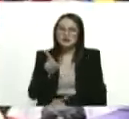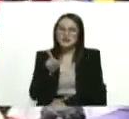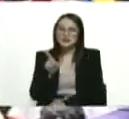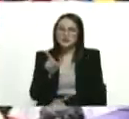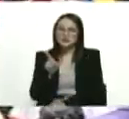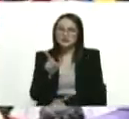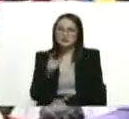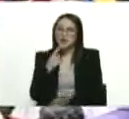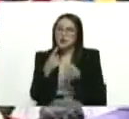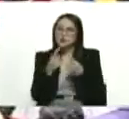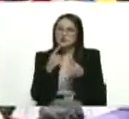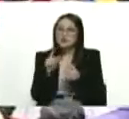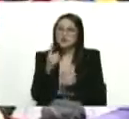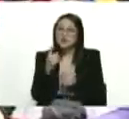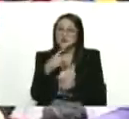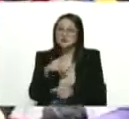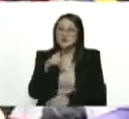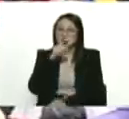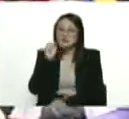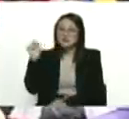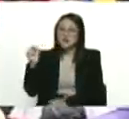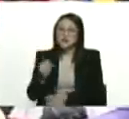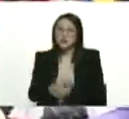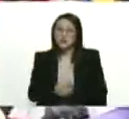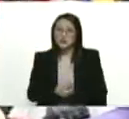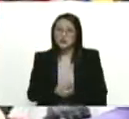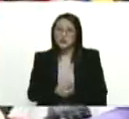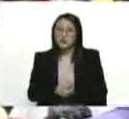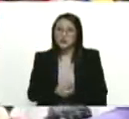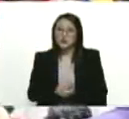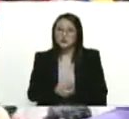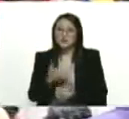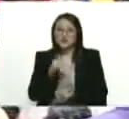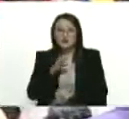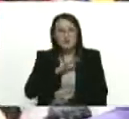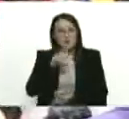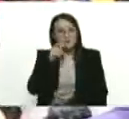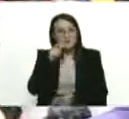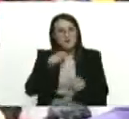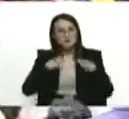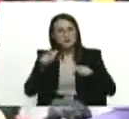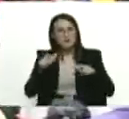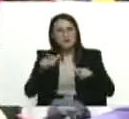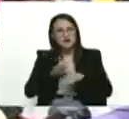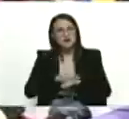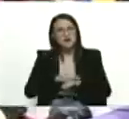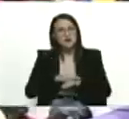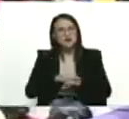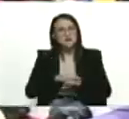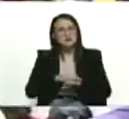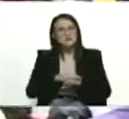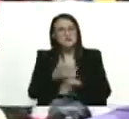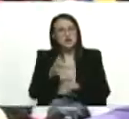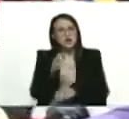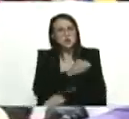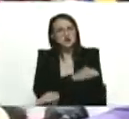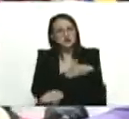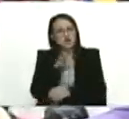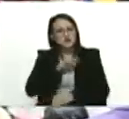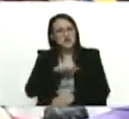consultada con el presidente Nicolás Maduro, de ir con nuestra gente. ¿Por qué? Porque anda ahí la oposición en la